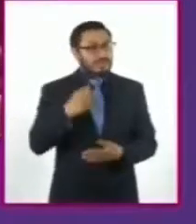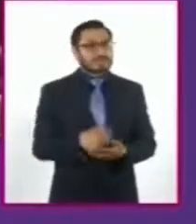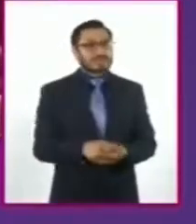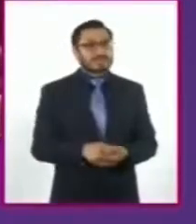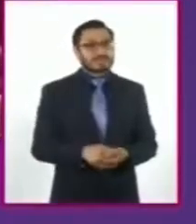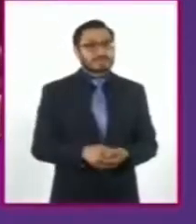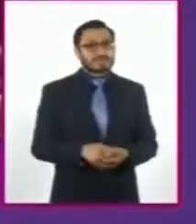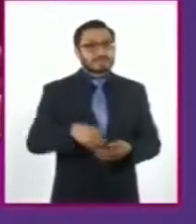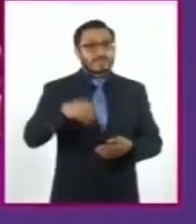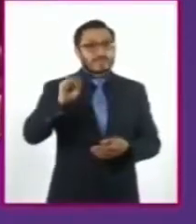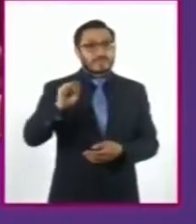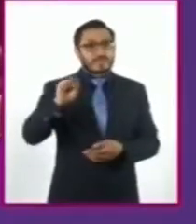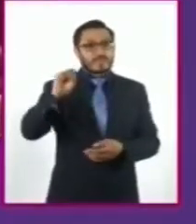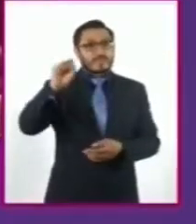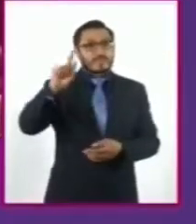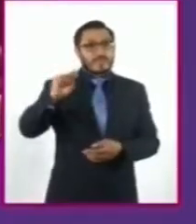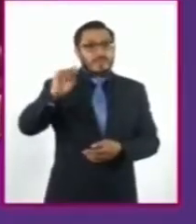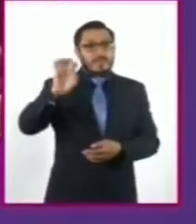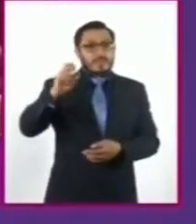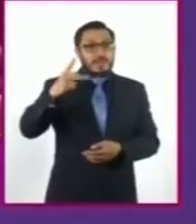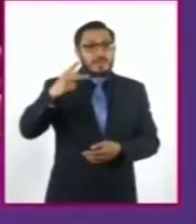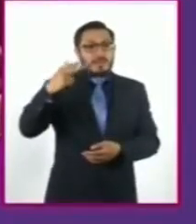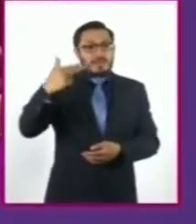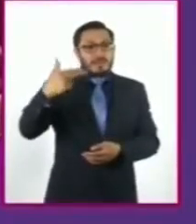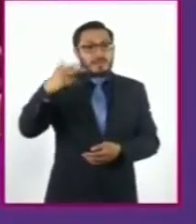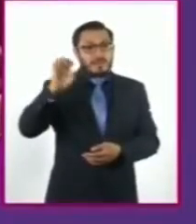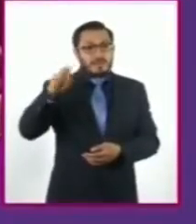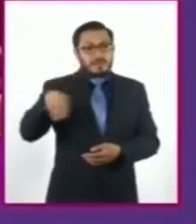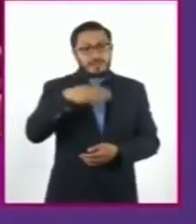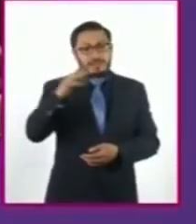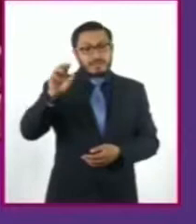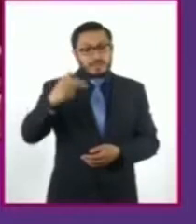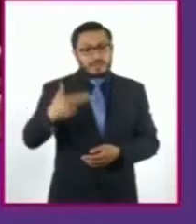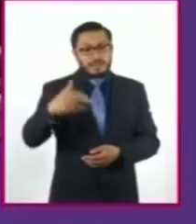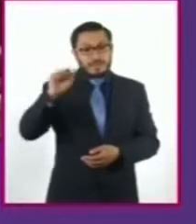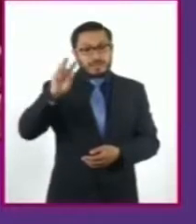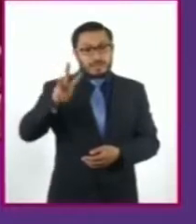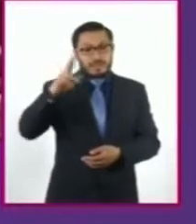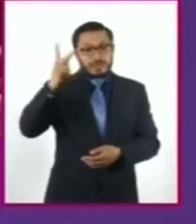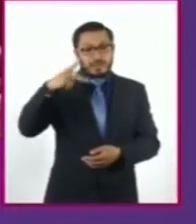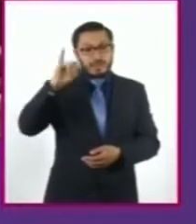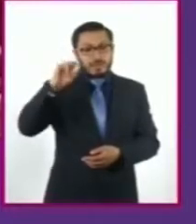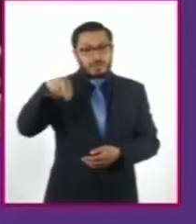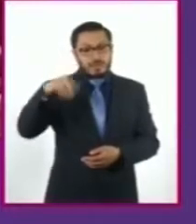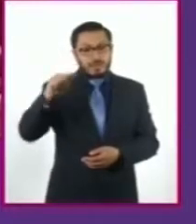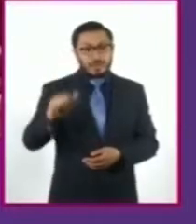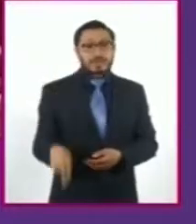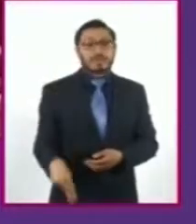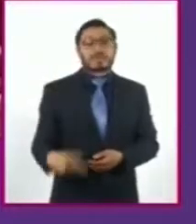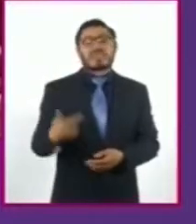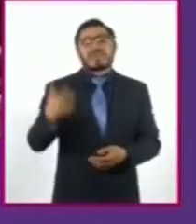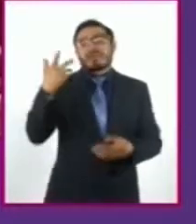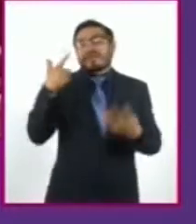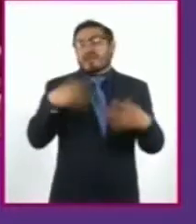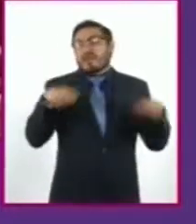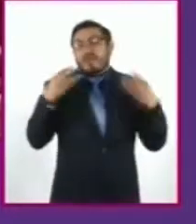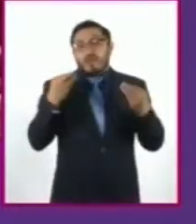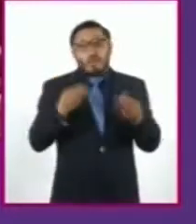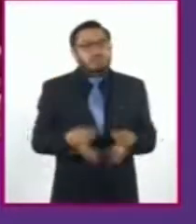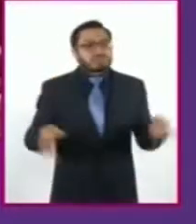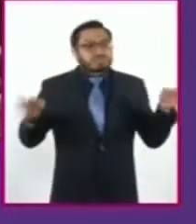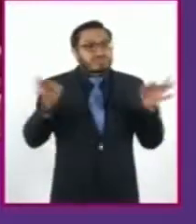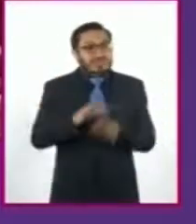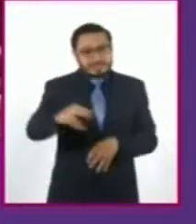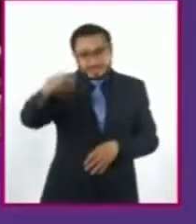Stephen Hawking fue un físico teórico británico. Su pasión por el estudio del origen del universo lo llevó a